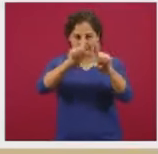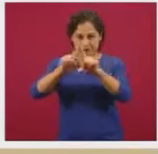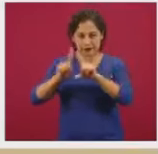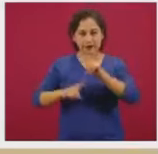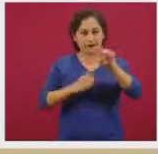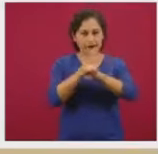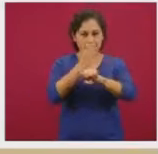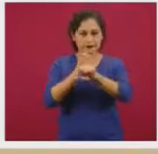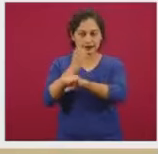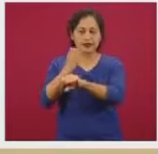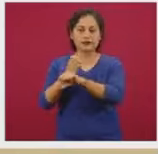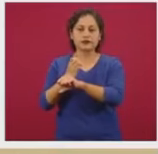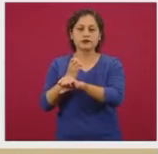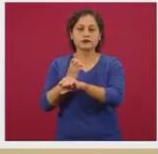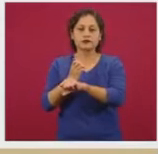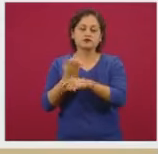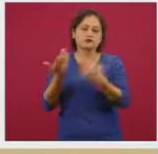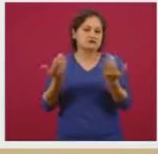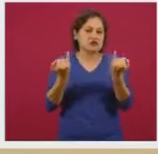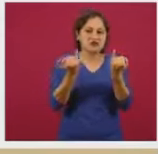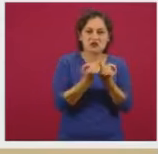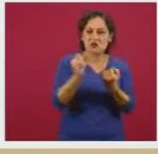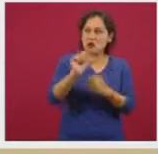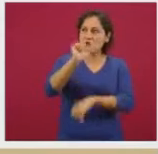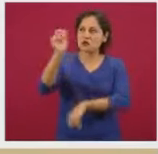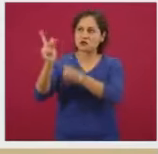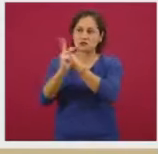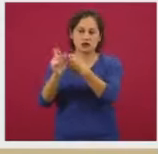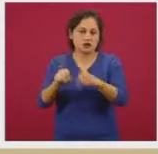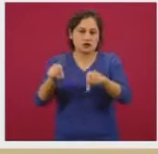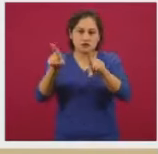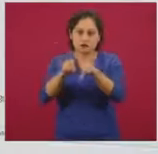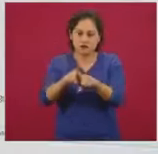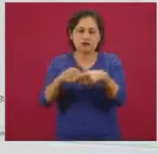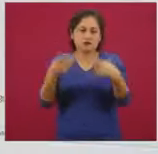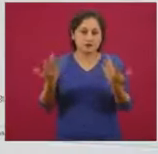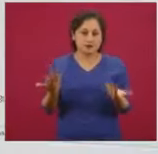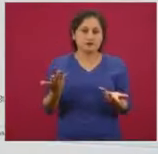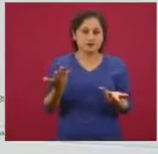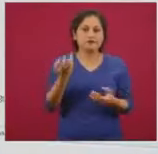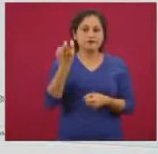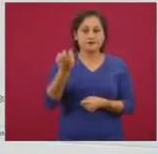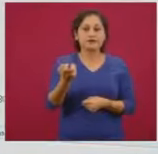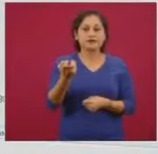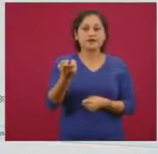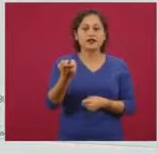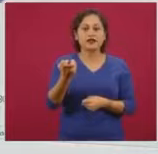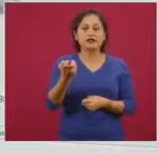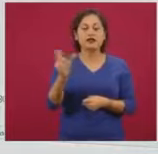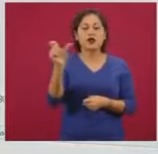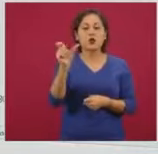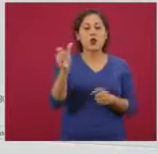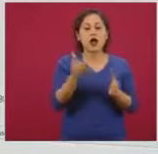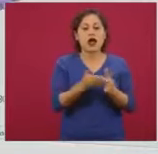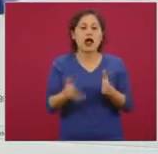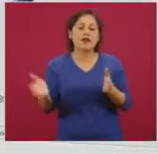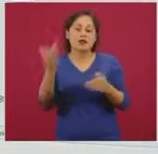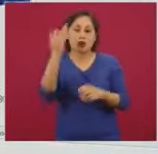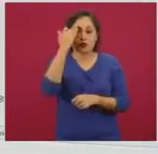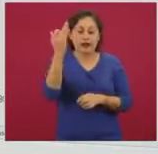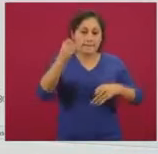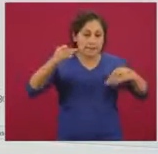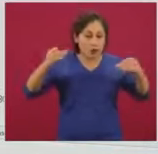varios, en todo el mundo, que tenemos, en general tenemos mayor número de muertes en la época invernal, ¿no? Digo,